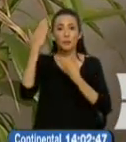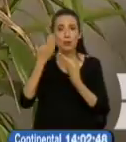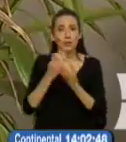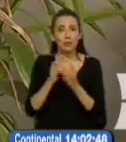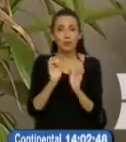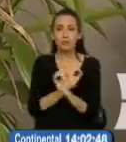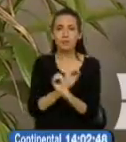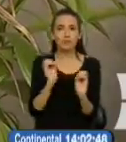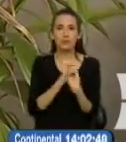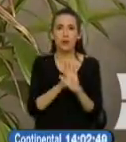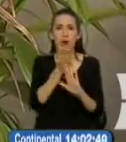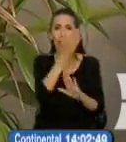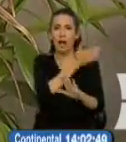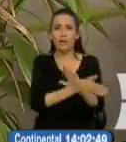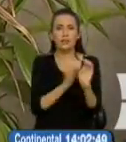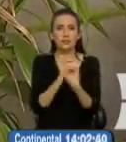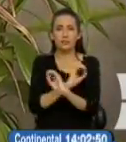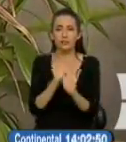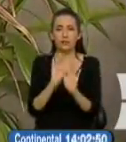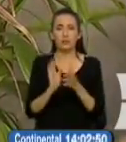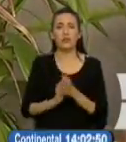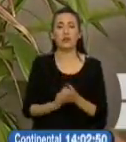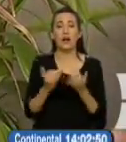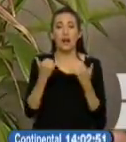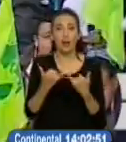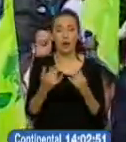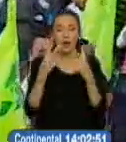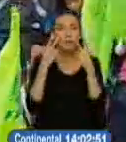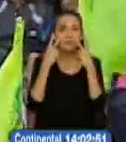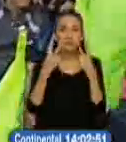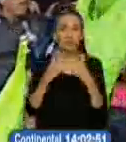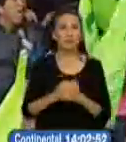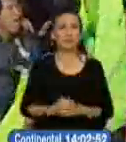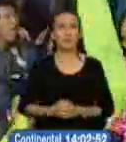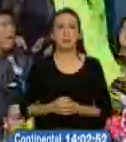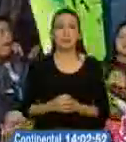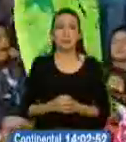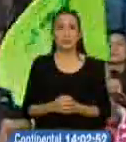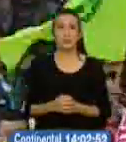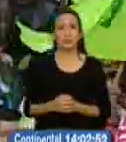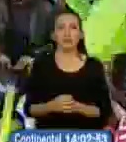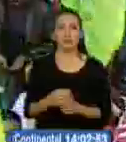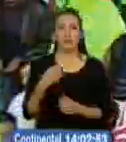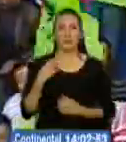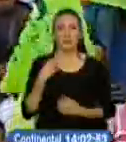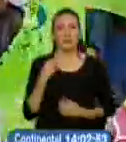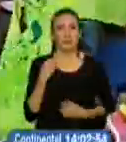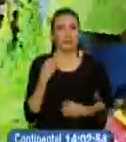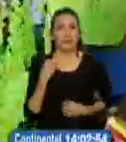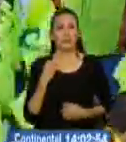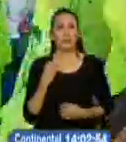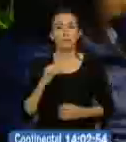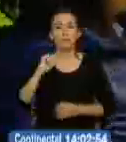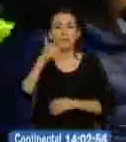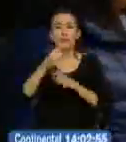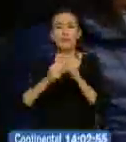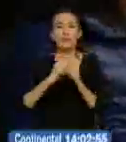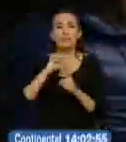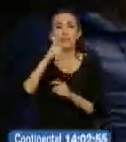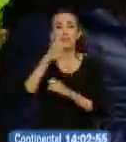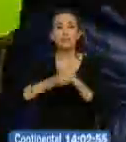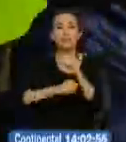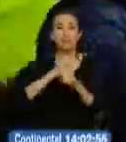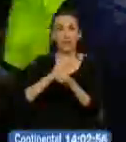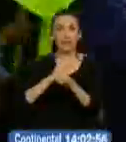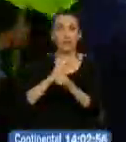democracia y de consulta a la gente. Es prácticamente inédito. ¡Lenin! ¡Lenin! Es así que después de 10 años, la ciudadanía